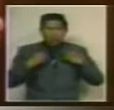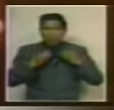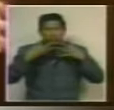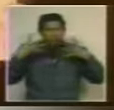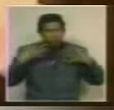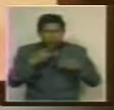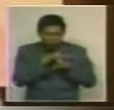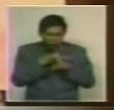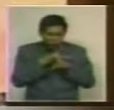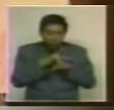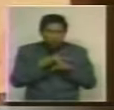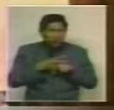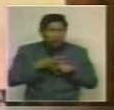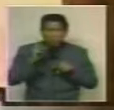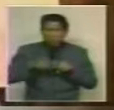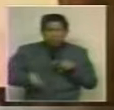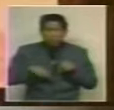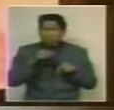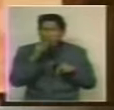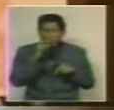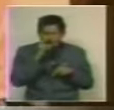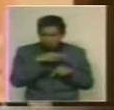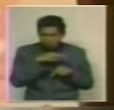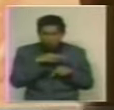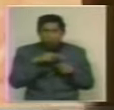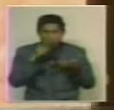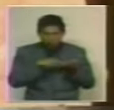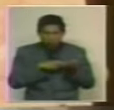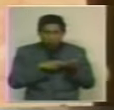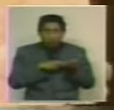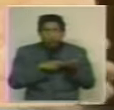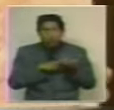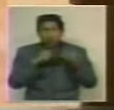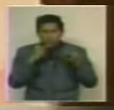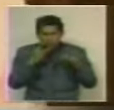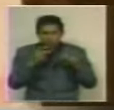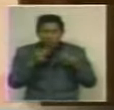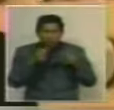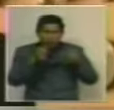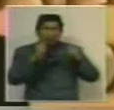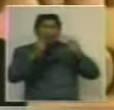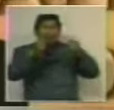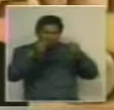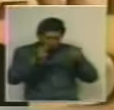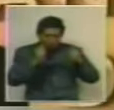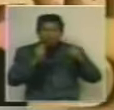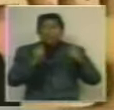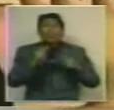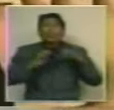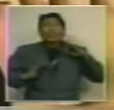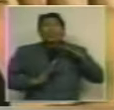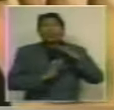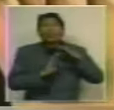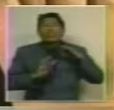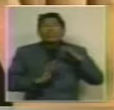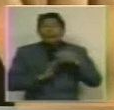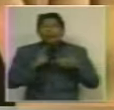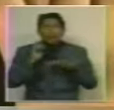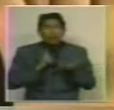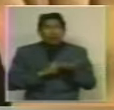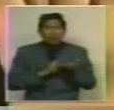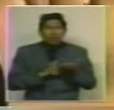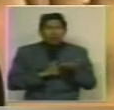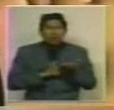hacen infalsificables. Por ello su denominativo mide, toque e incline. Básicamente porque es